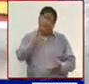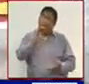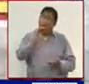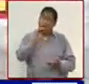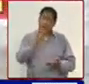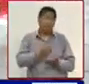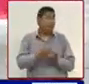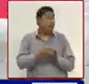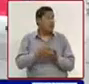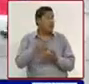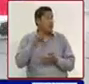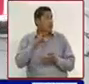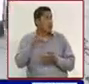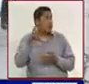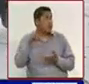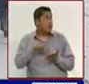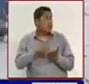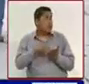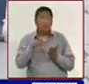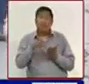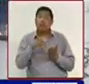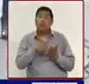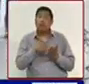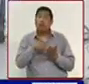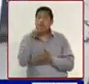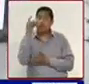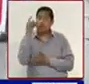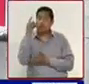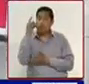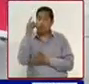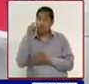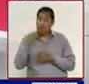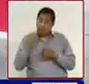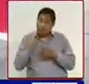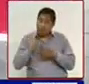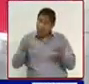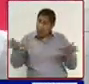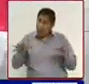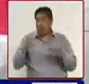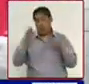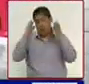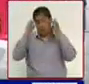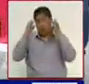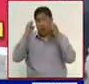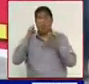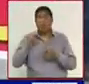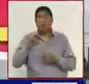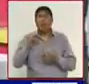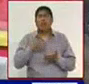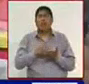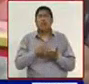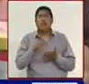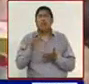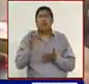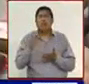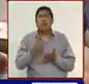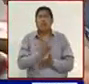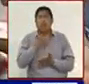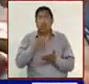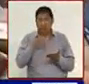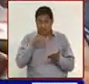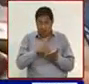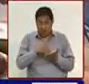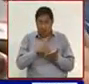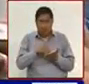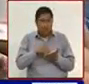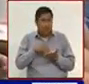educativa. Estamos hablando de más de 26 mil millones de bolivianos destinados a la educación. Estamos hablando de 7.500 nuevos ítems de